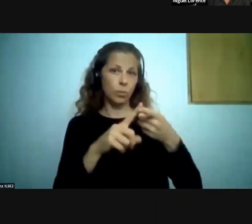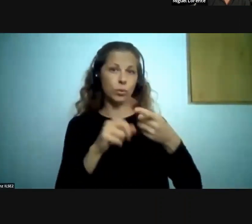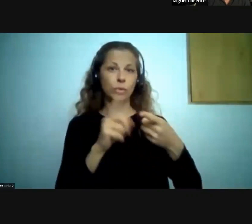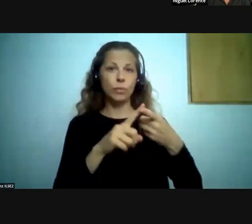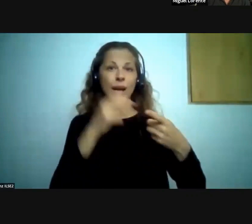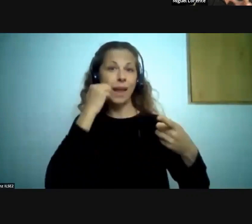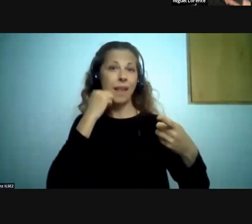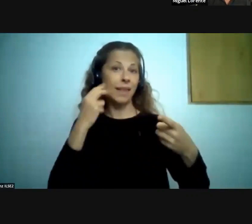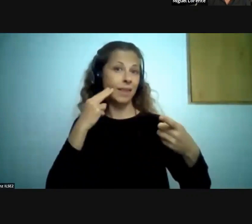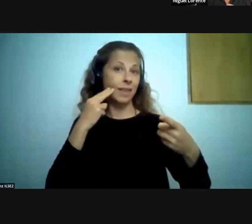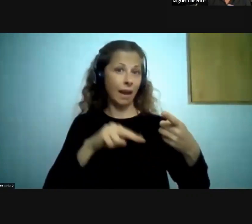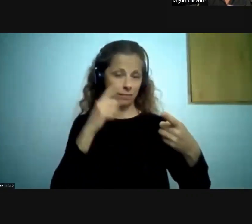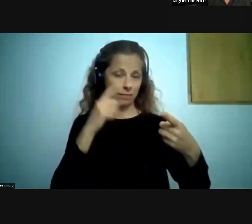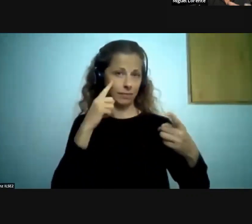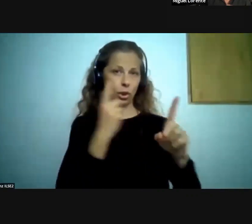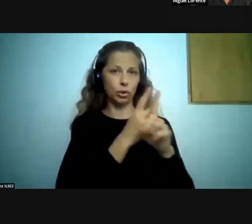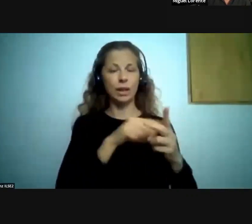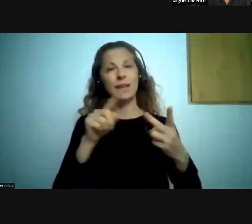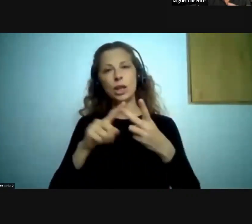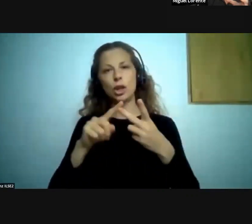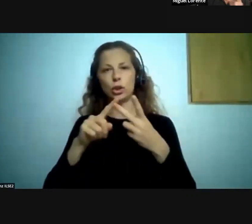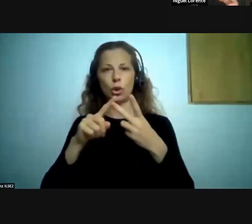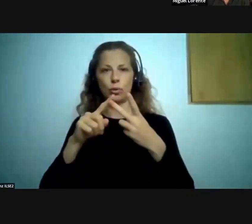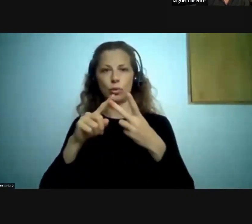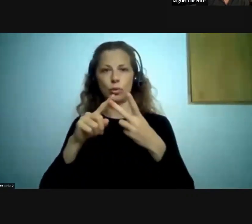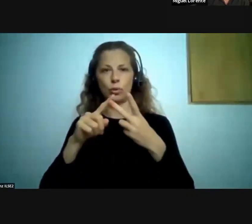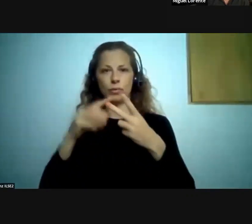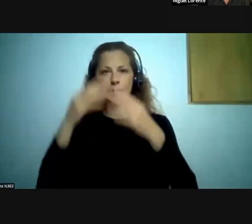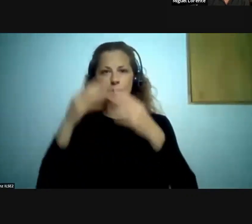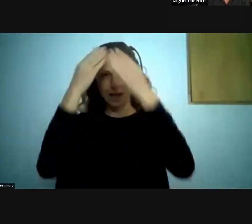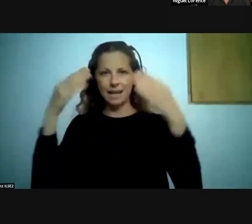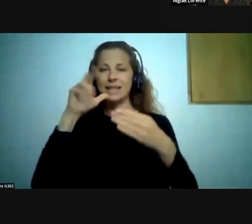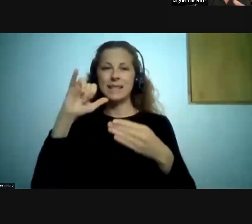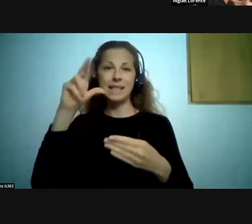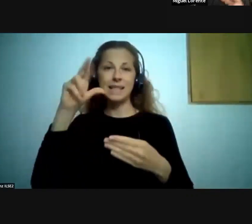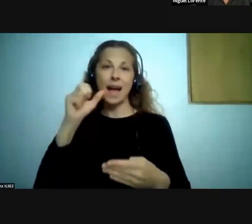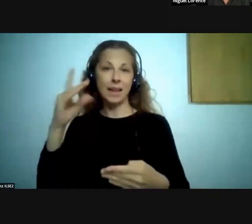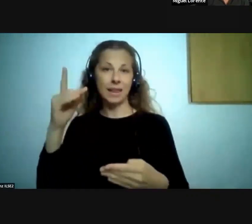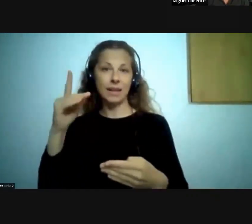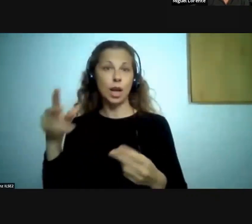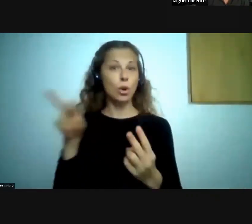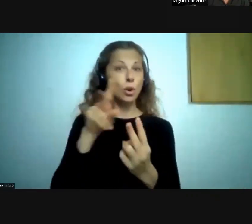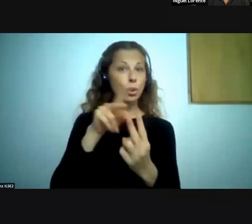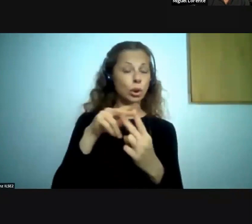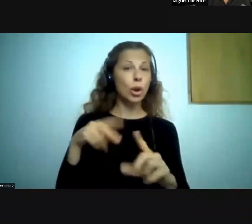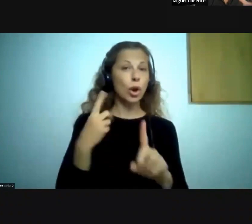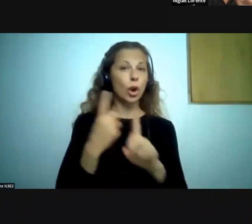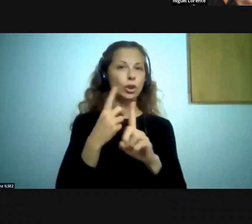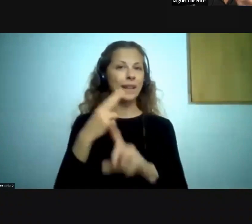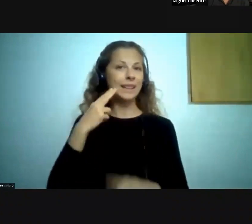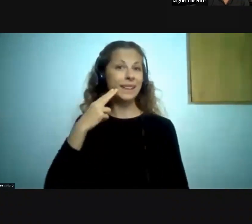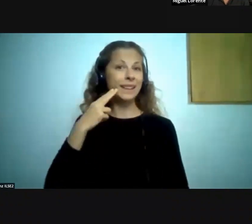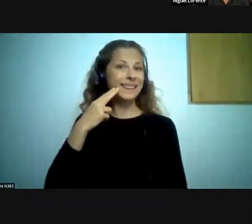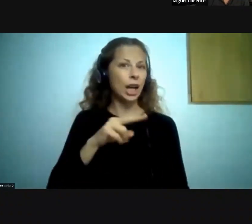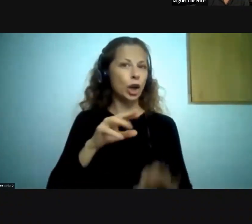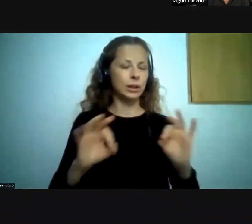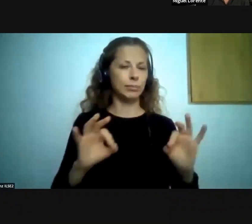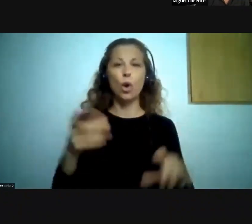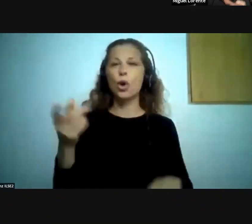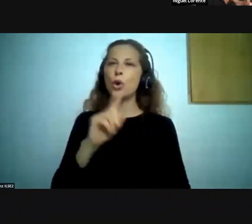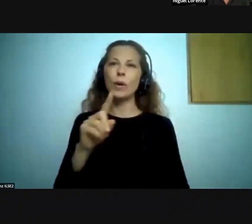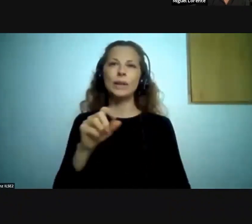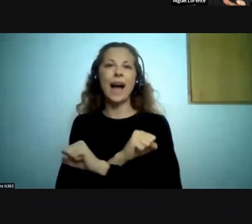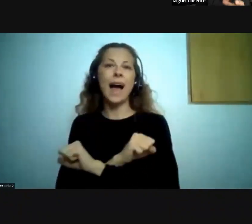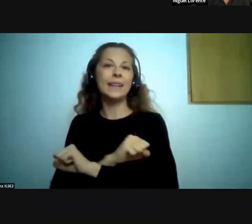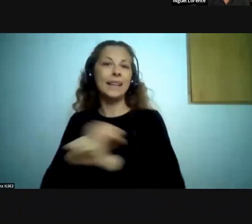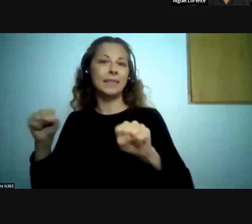ETA y otro contra el terrorismo yihadista. Los dos son pactos de Estado contra el terrorismo, no contra el atentado terrorista ni contra la